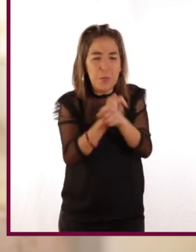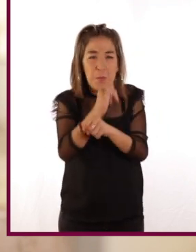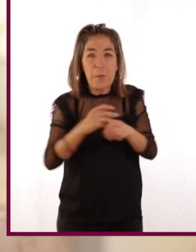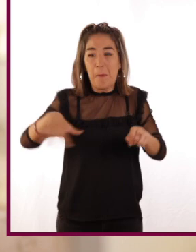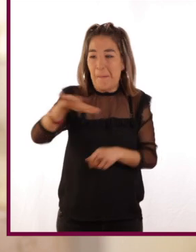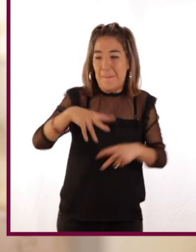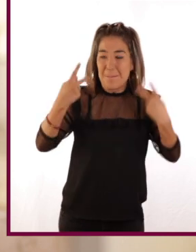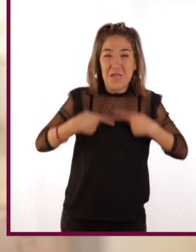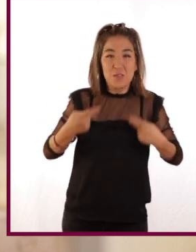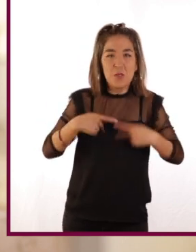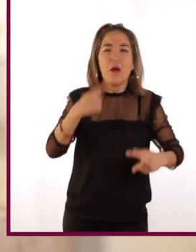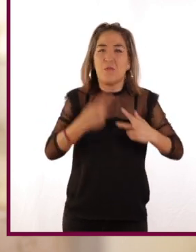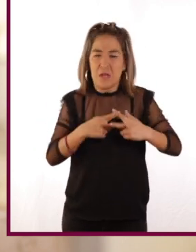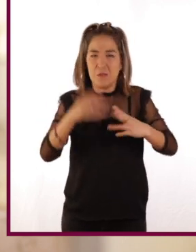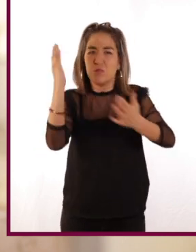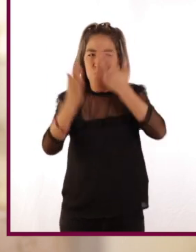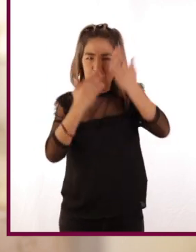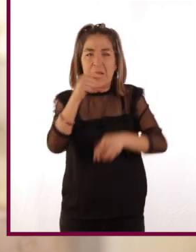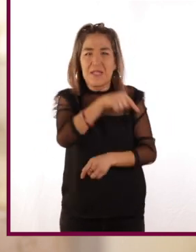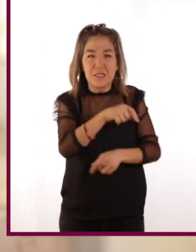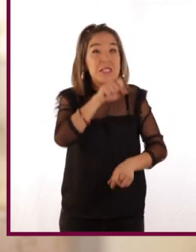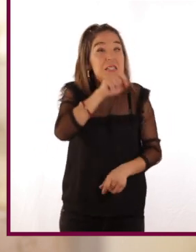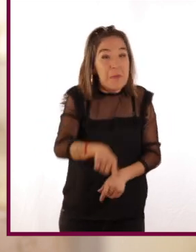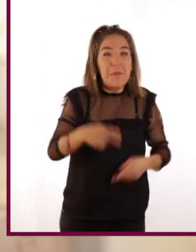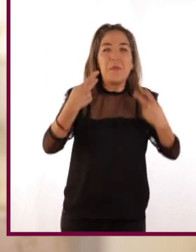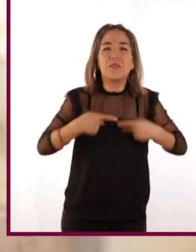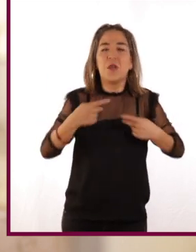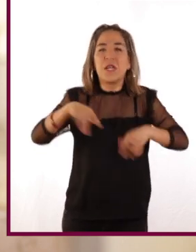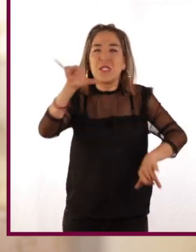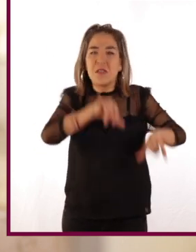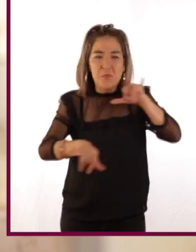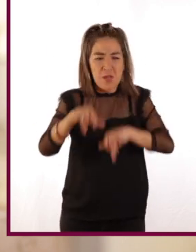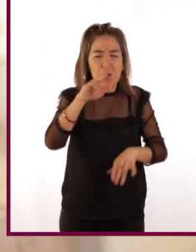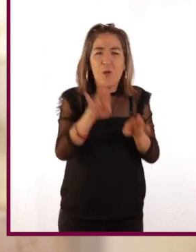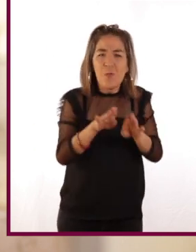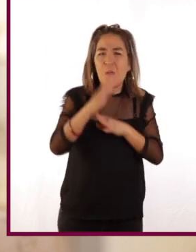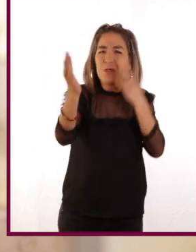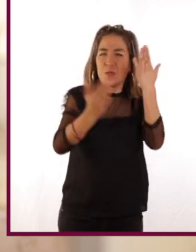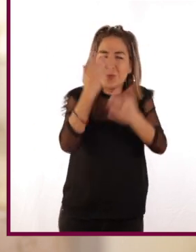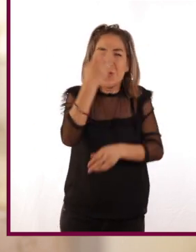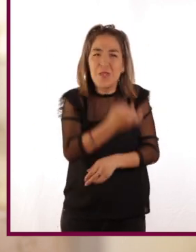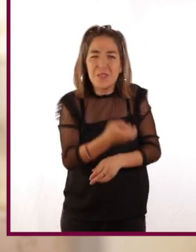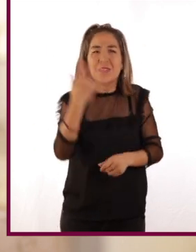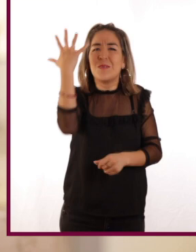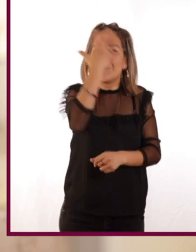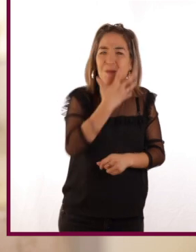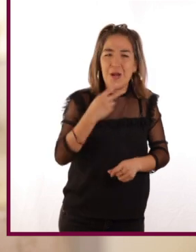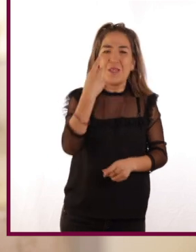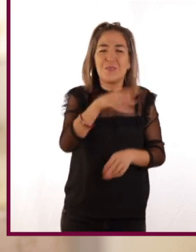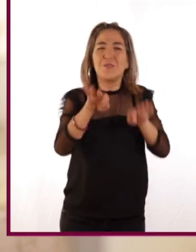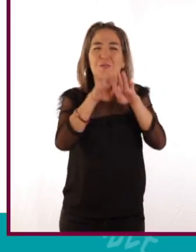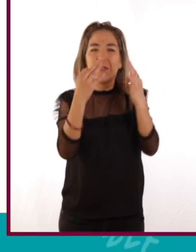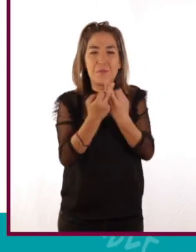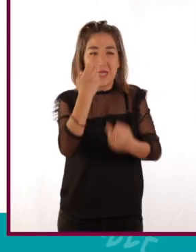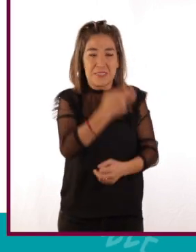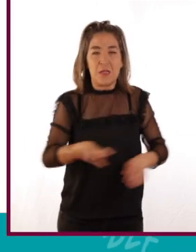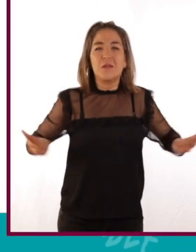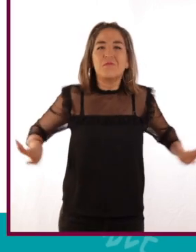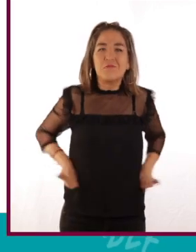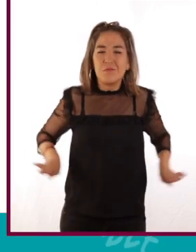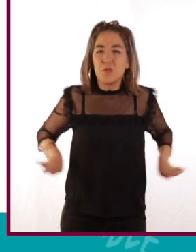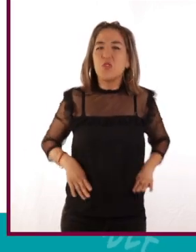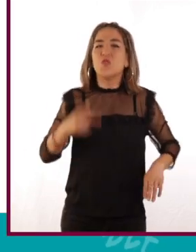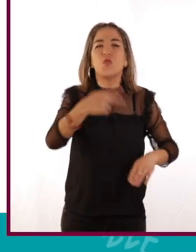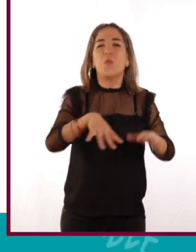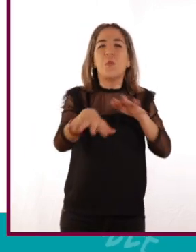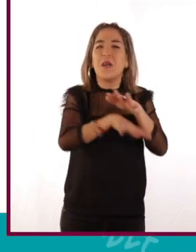por matemáticos, pero también por los químicos y que cumplen condiciones muy bonitas. Entonces, estas son